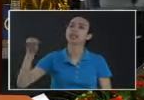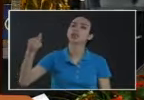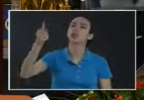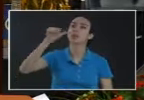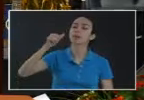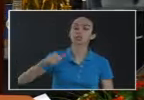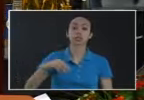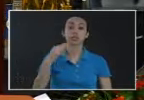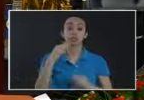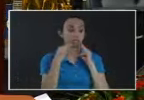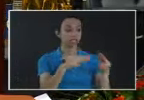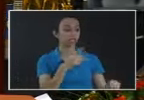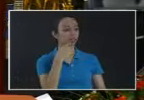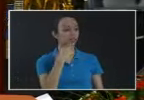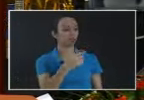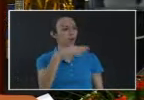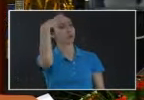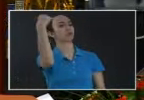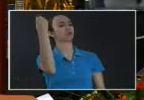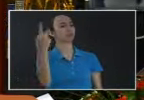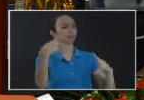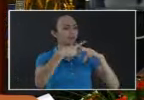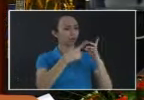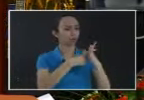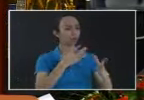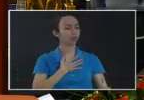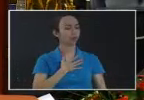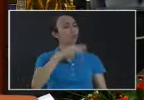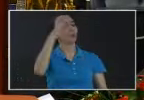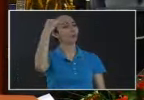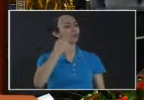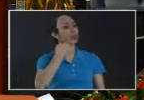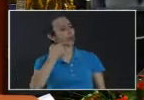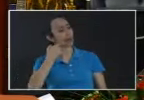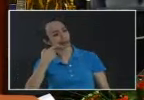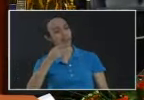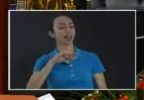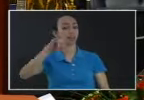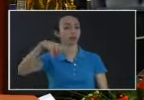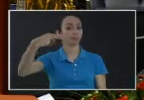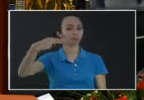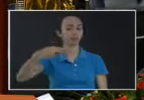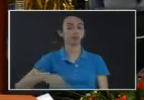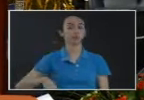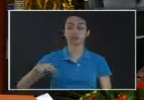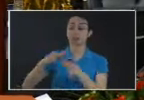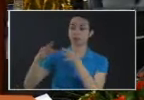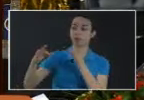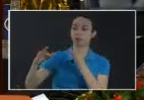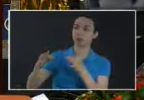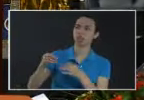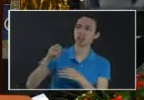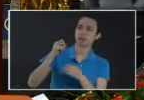qué altercáis conmigo? ¿Por qué tentáis a Jehová? Así que el pueblo tuvo ahí sed y murmuró